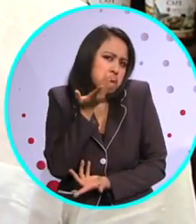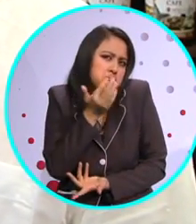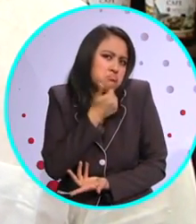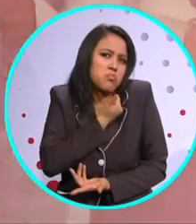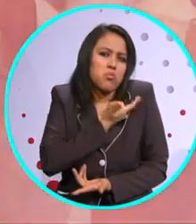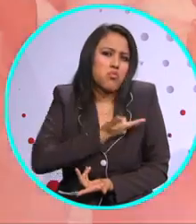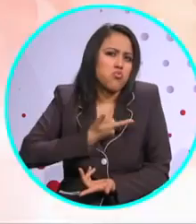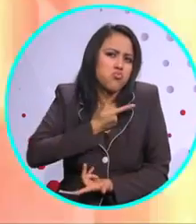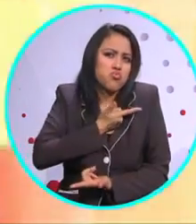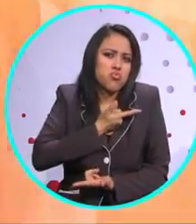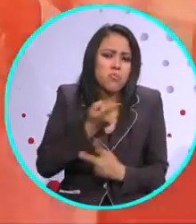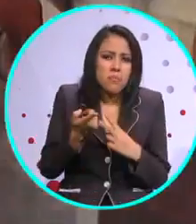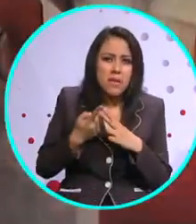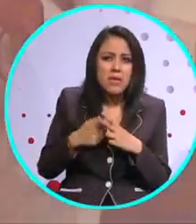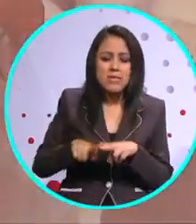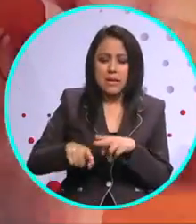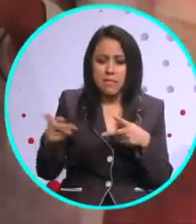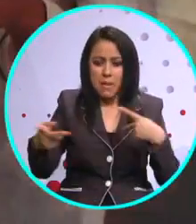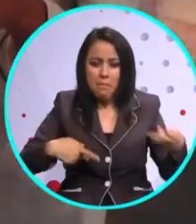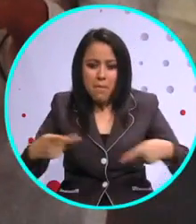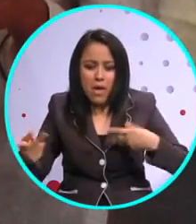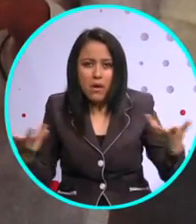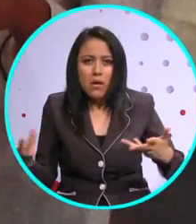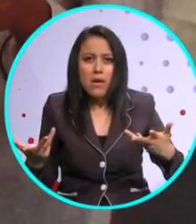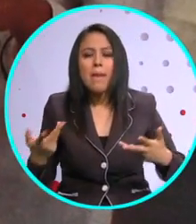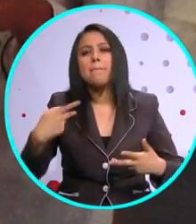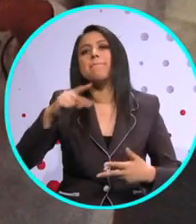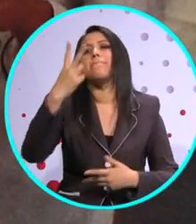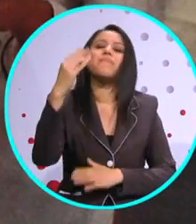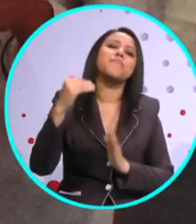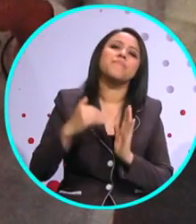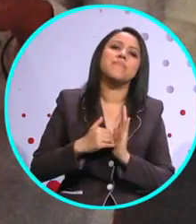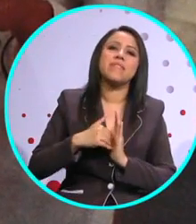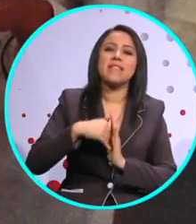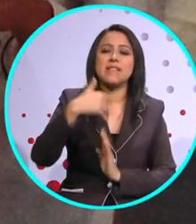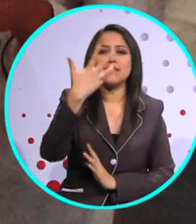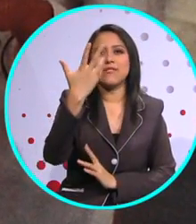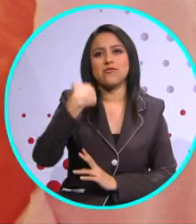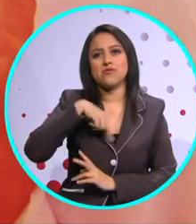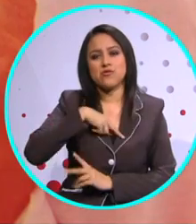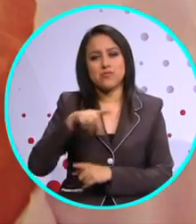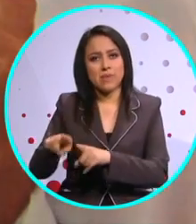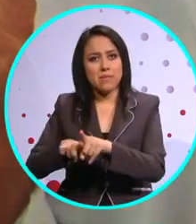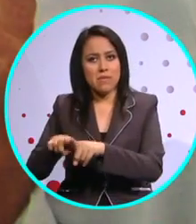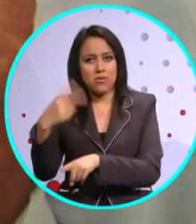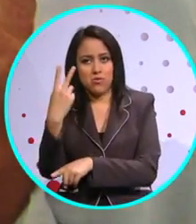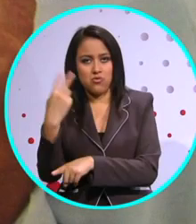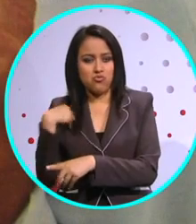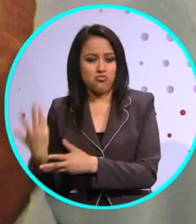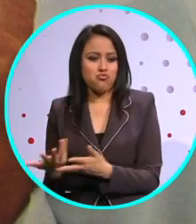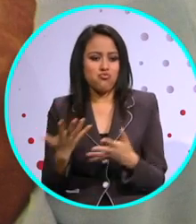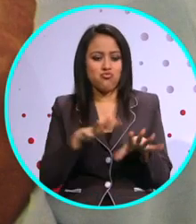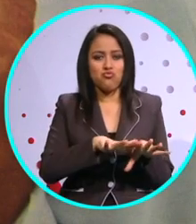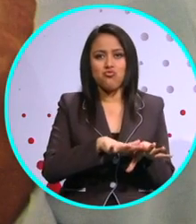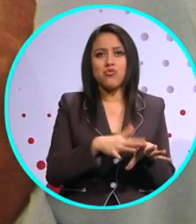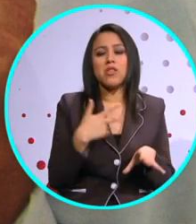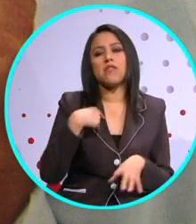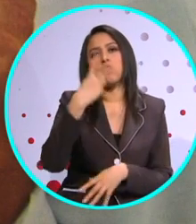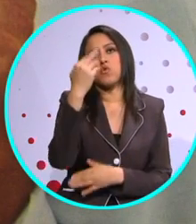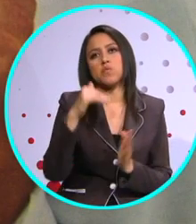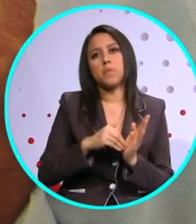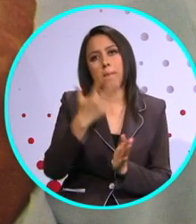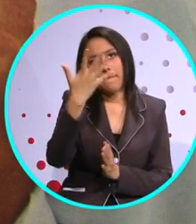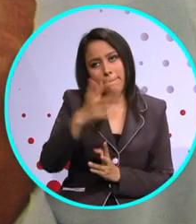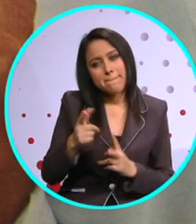que él tenía. Y ya en el año 2005, mi hermano y yo nos anexamos. 2010, ya lo emprendemos un poco